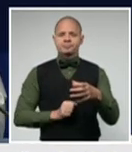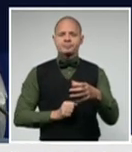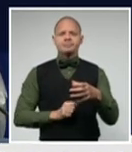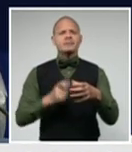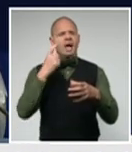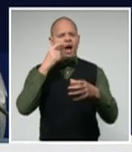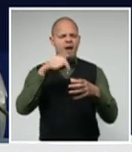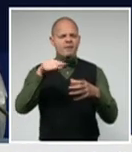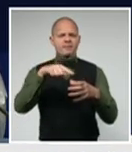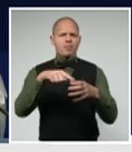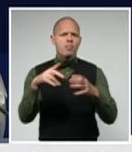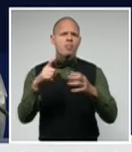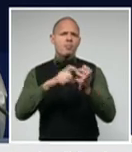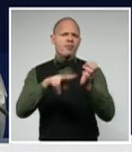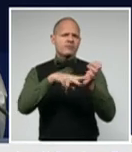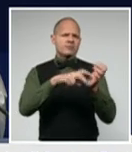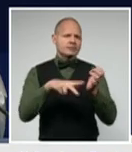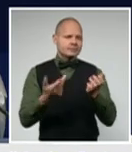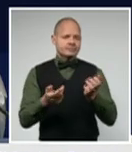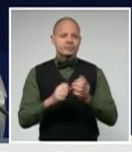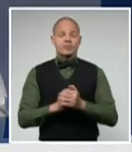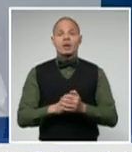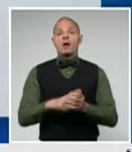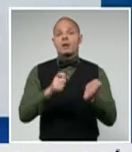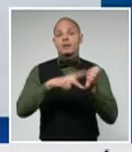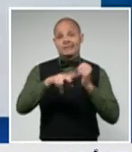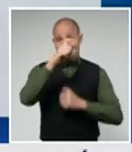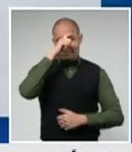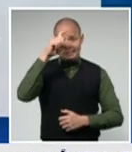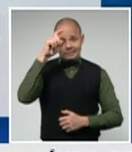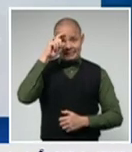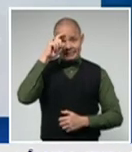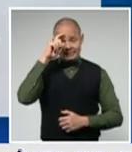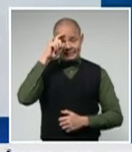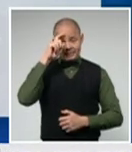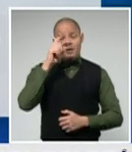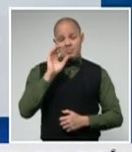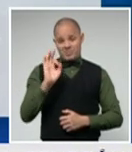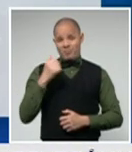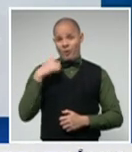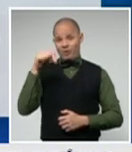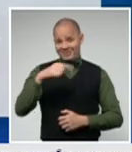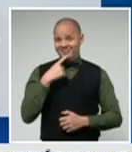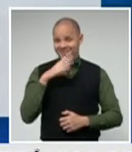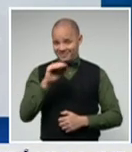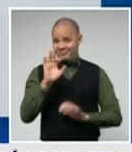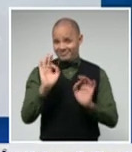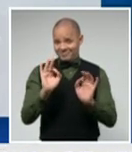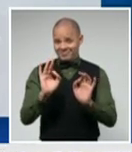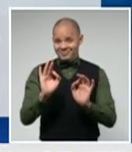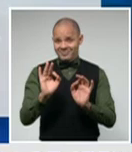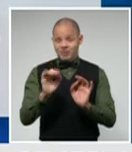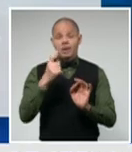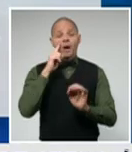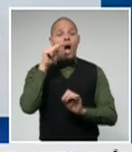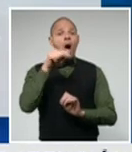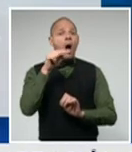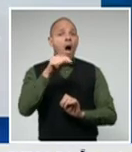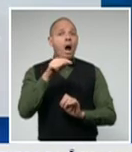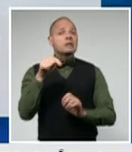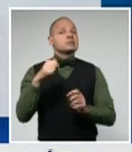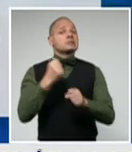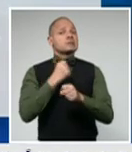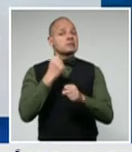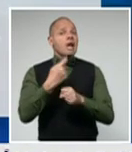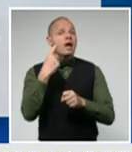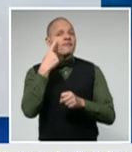provincias, de Santi Espíritus, que como dije al inicio, pues se está trabajando duro, pero de todas